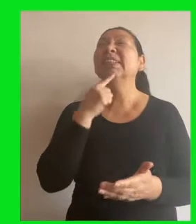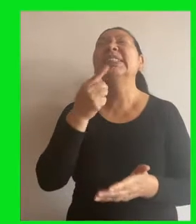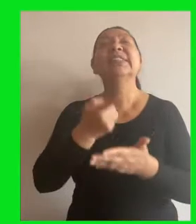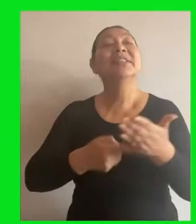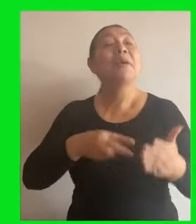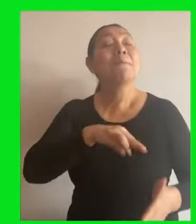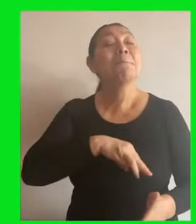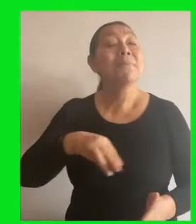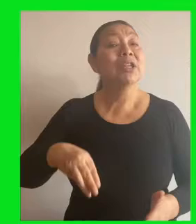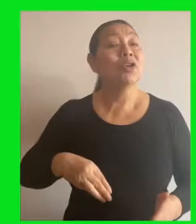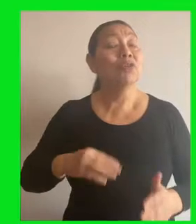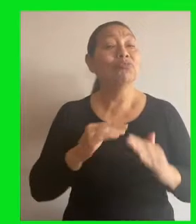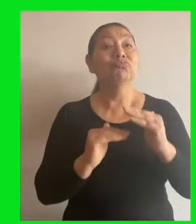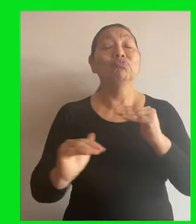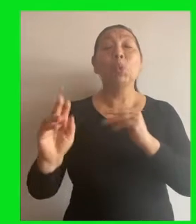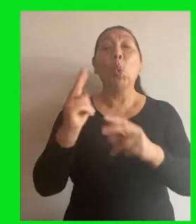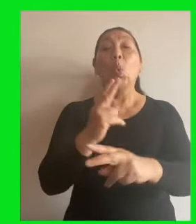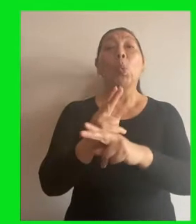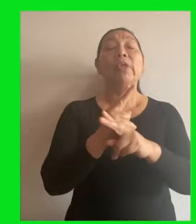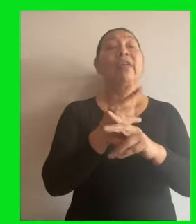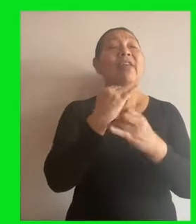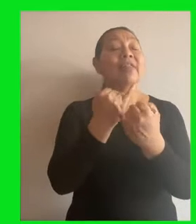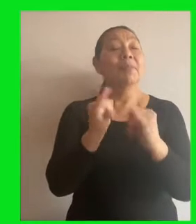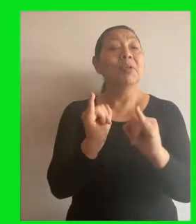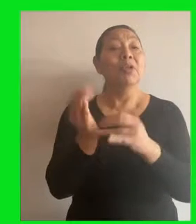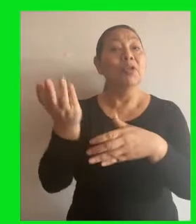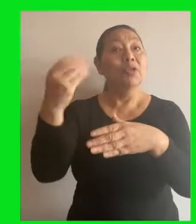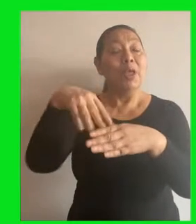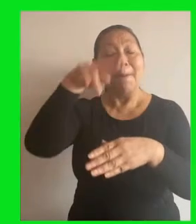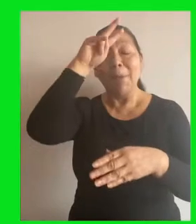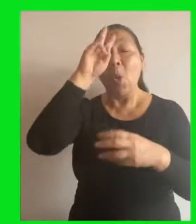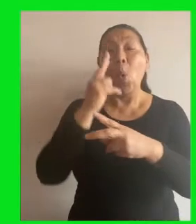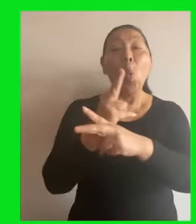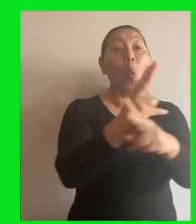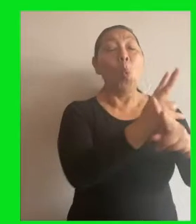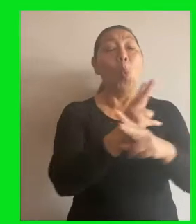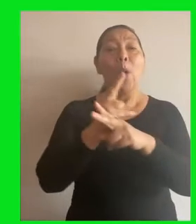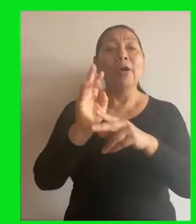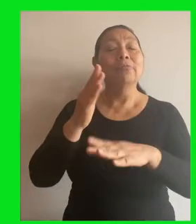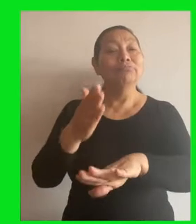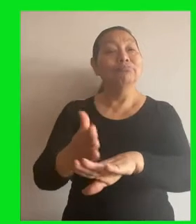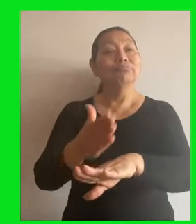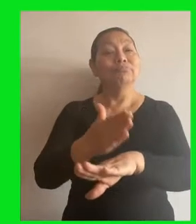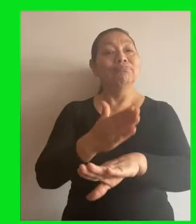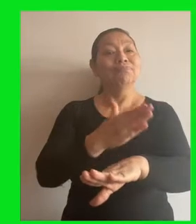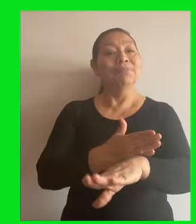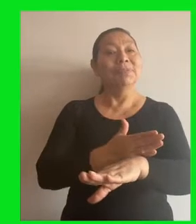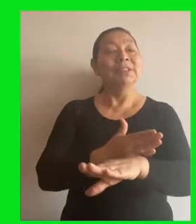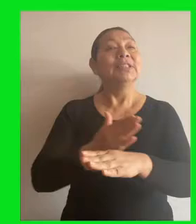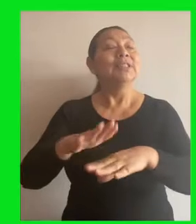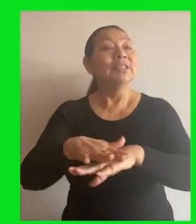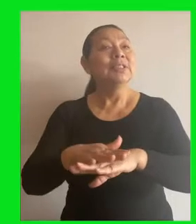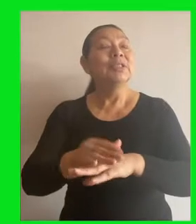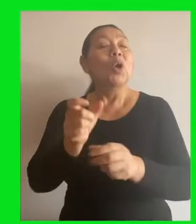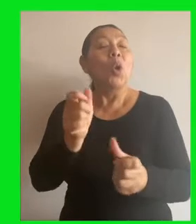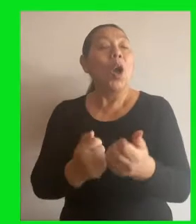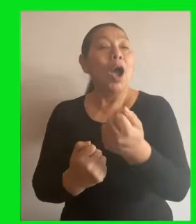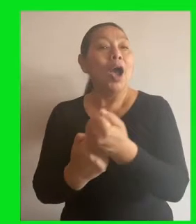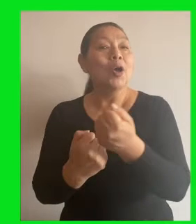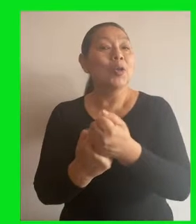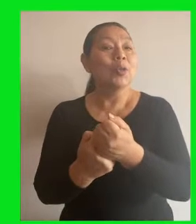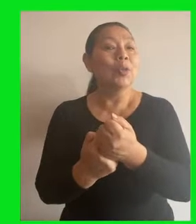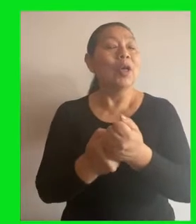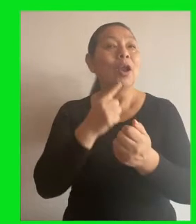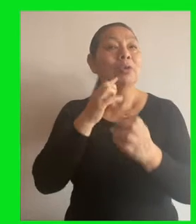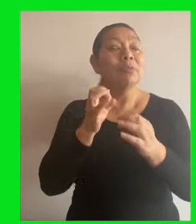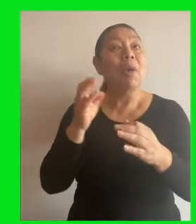¿Qué ministerio garantiza la soberanía, independencia e integridad del territorio y participa en el desarrollo nacional, en operaciones humanitarias